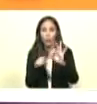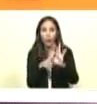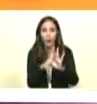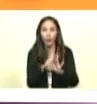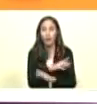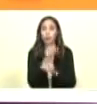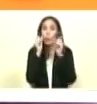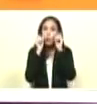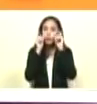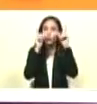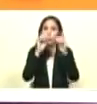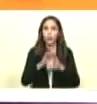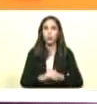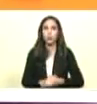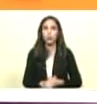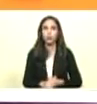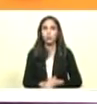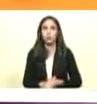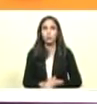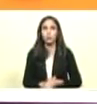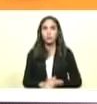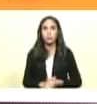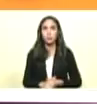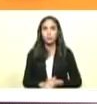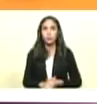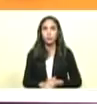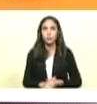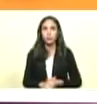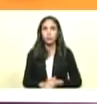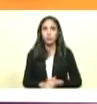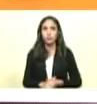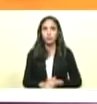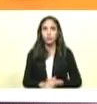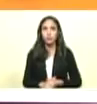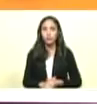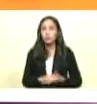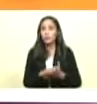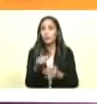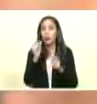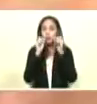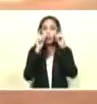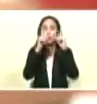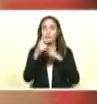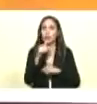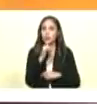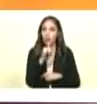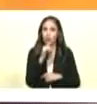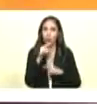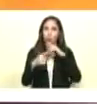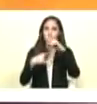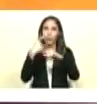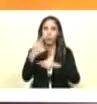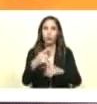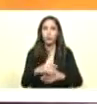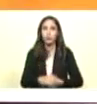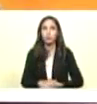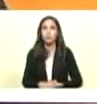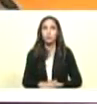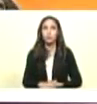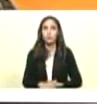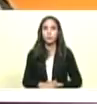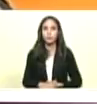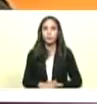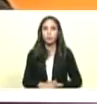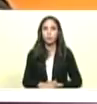así? Jonronística, no tiene traducción. Jonronística, parece de ron, es jonronera,